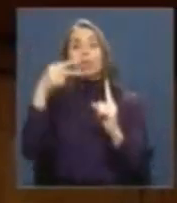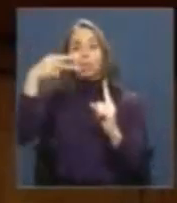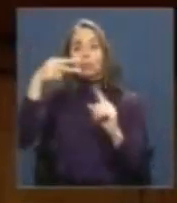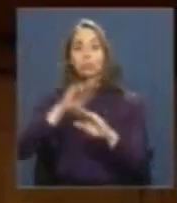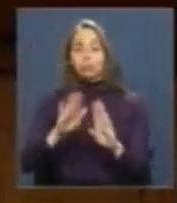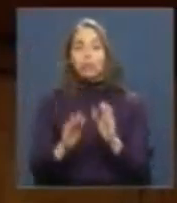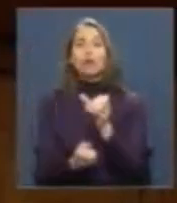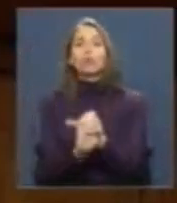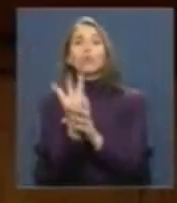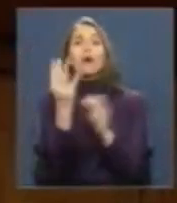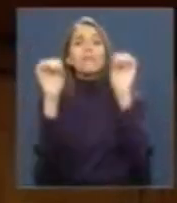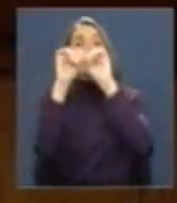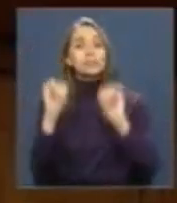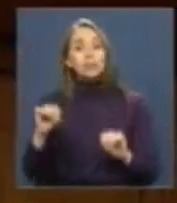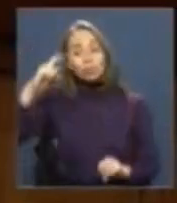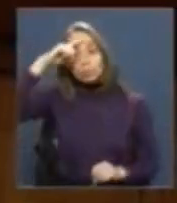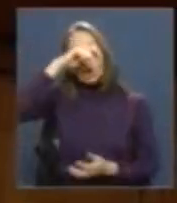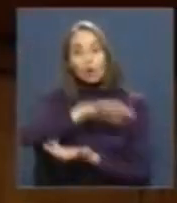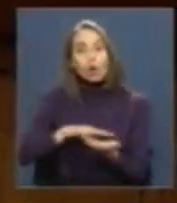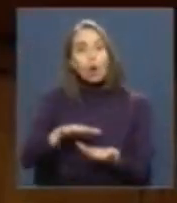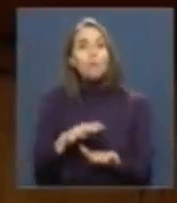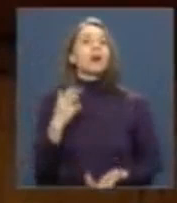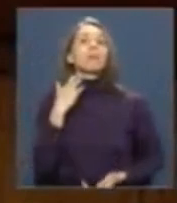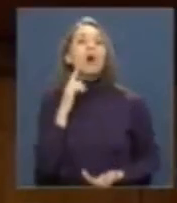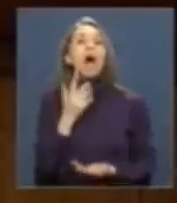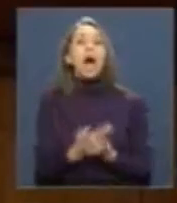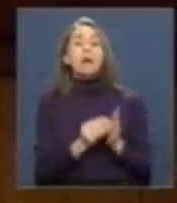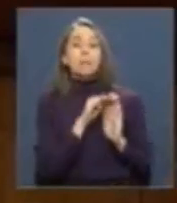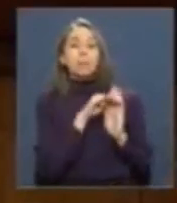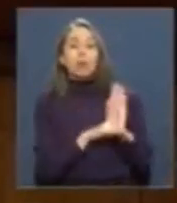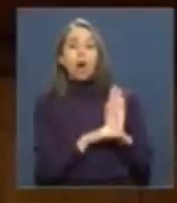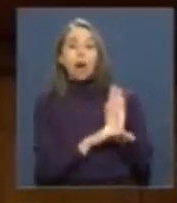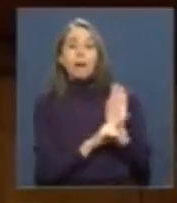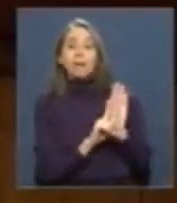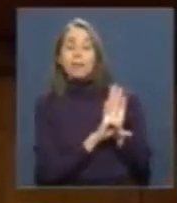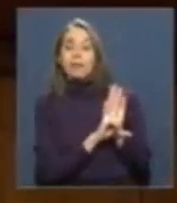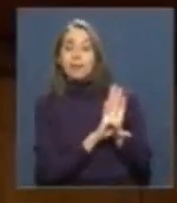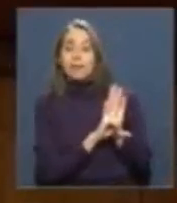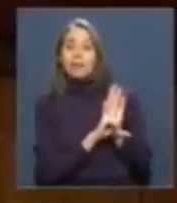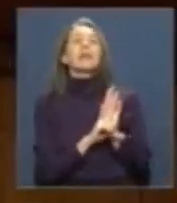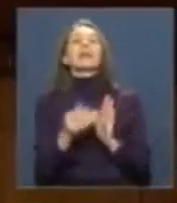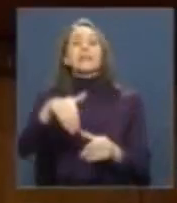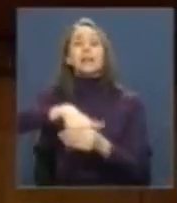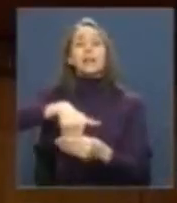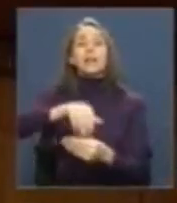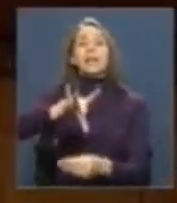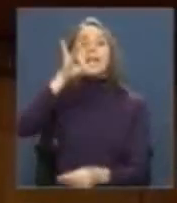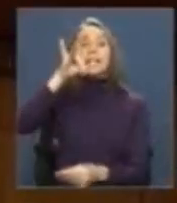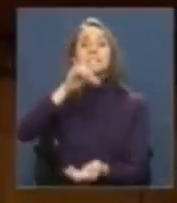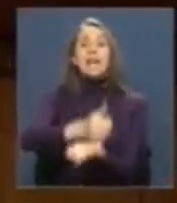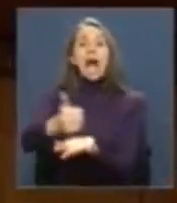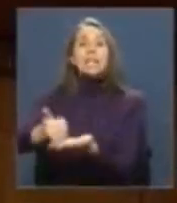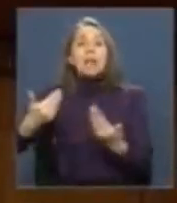nueva situación compleja porque existe un programa legal encaminado a las elecciones de alcaldes que ya está en marcha